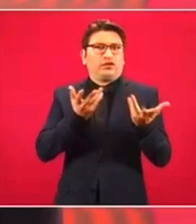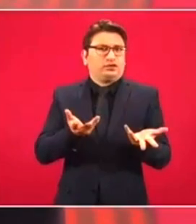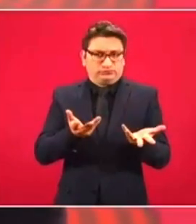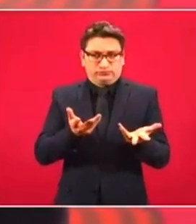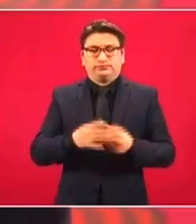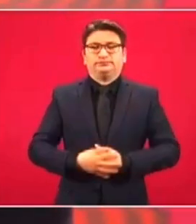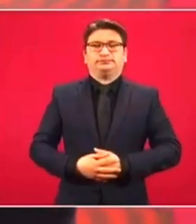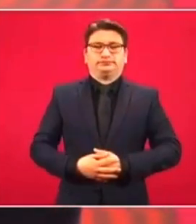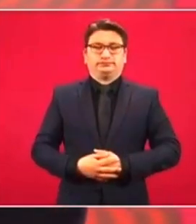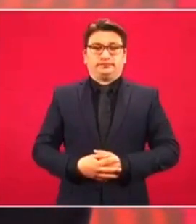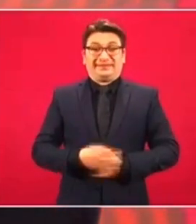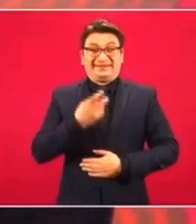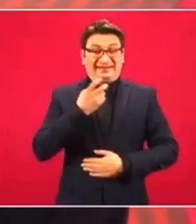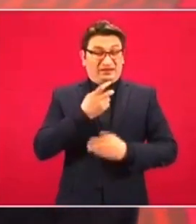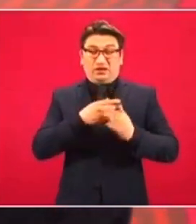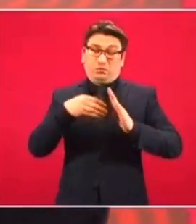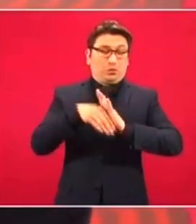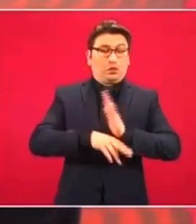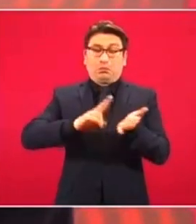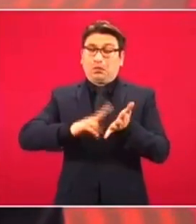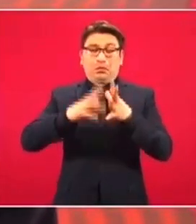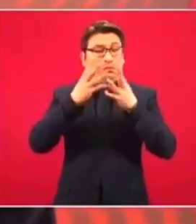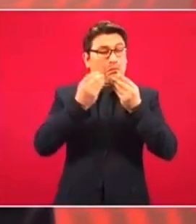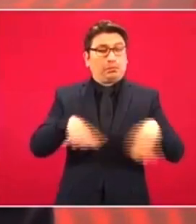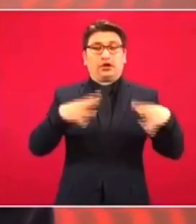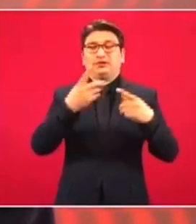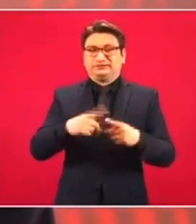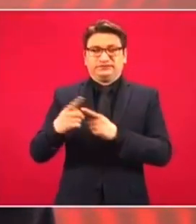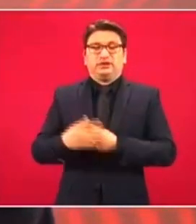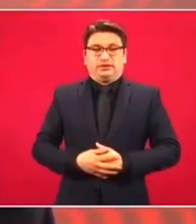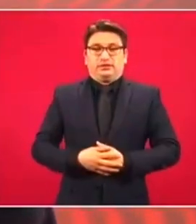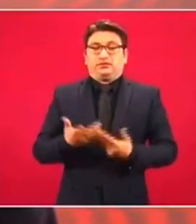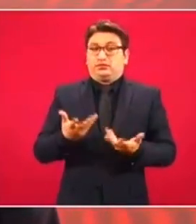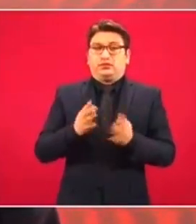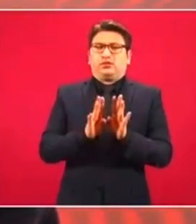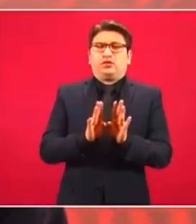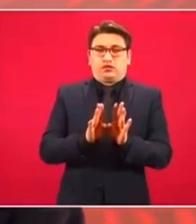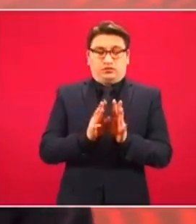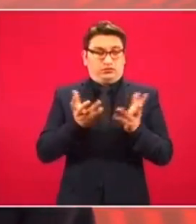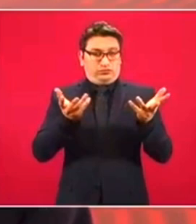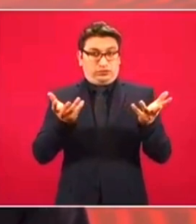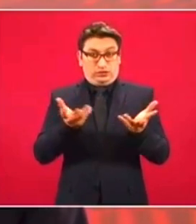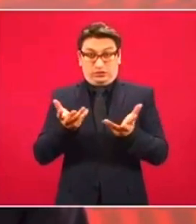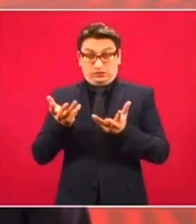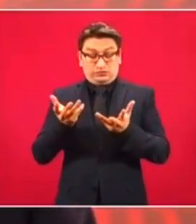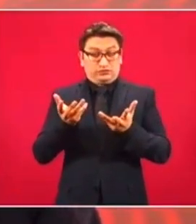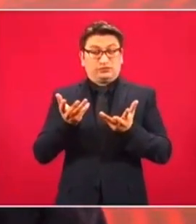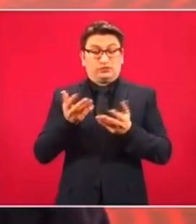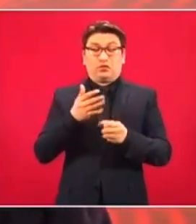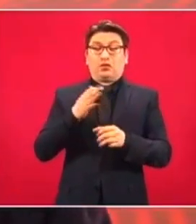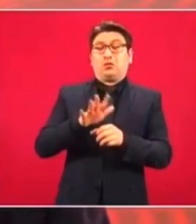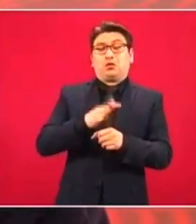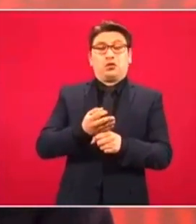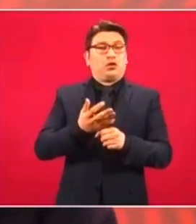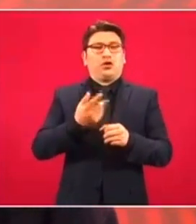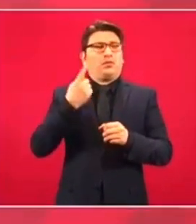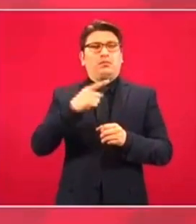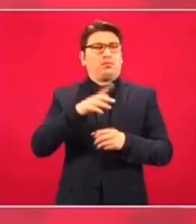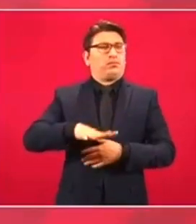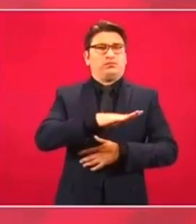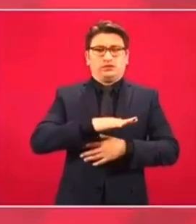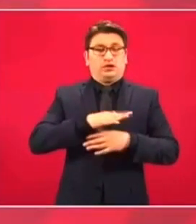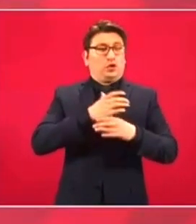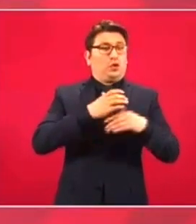esta degradación, esta carencia, no basta con acciones que mejoren las